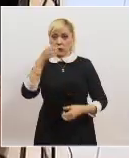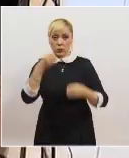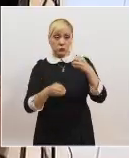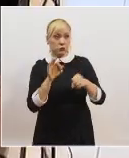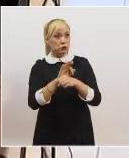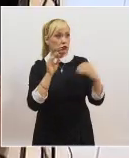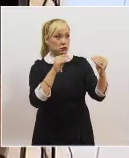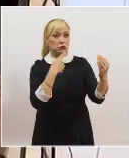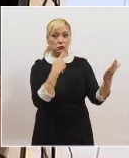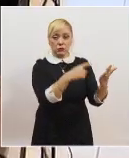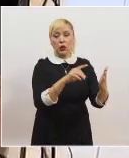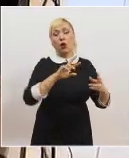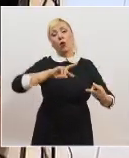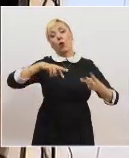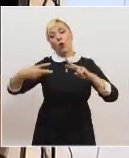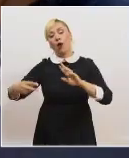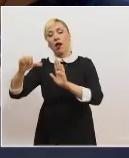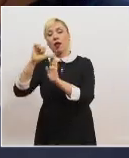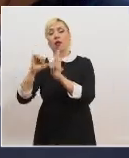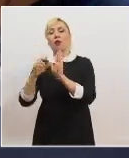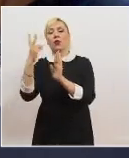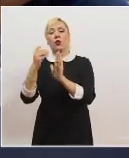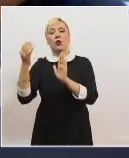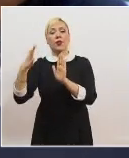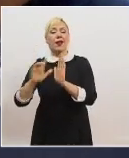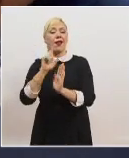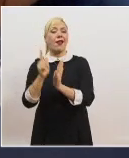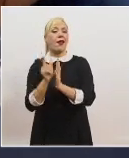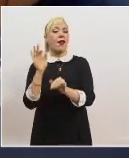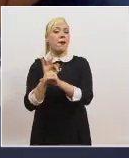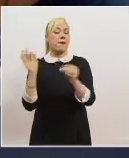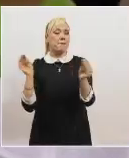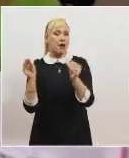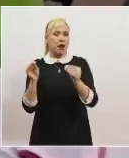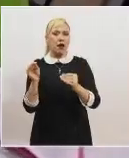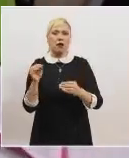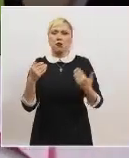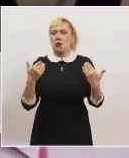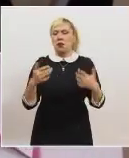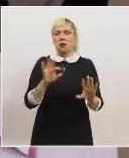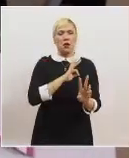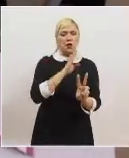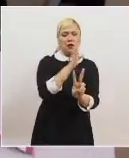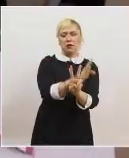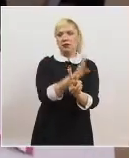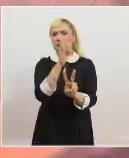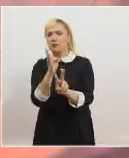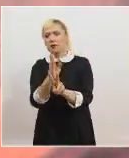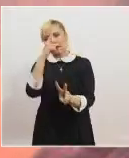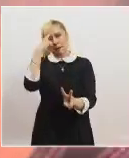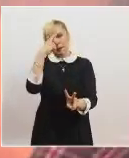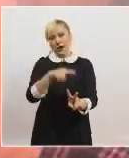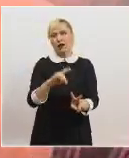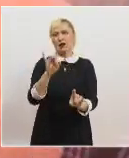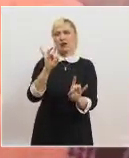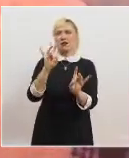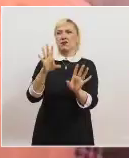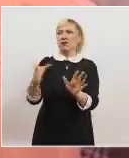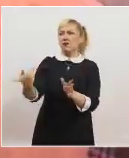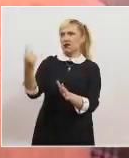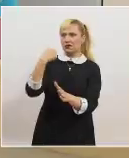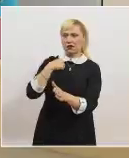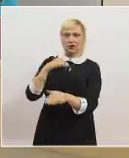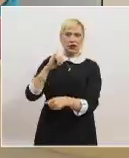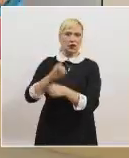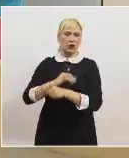previsto en el artículo 210 de la Ley de Amparo, es decir, cualquiera de las dos vías para combatir actos que se